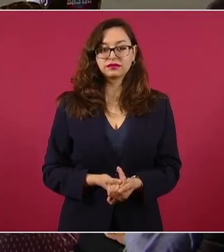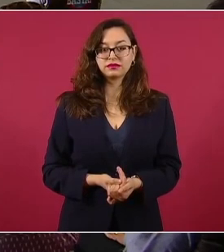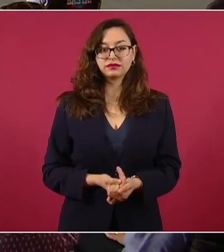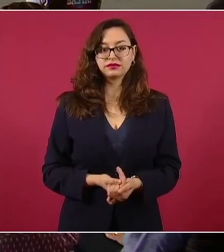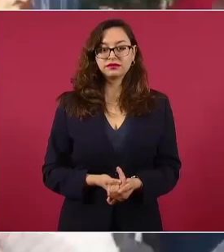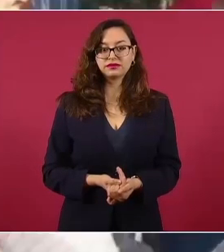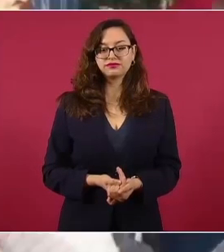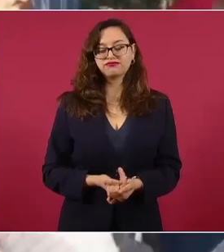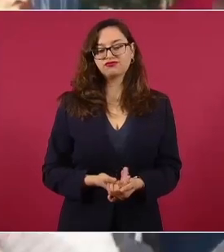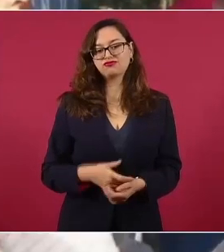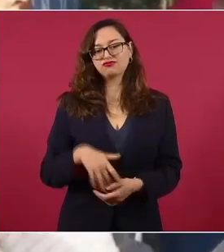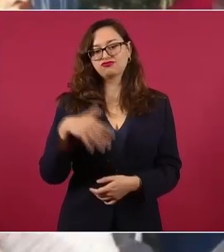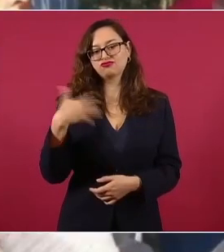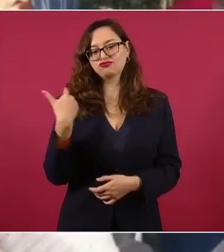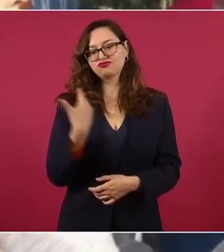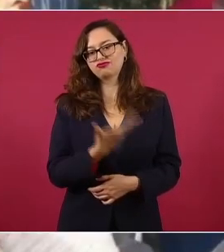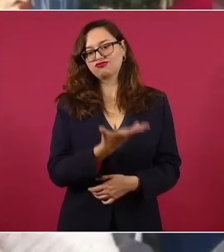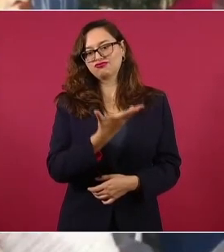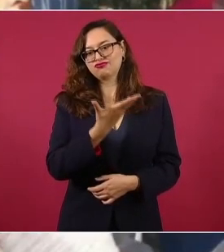Miren, esto.